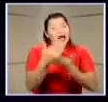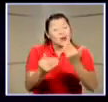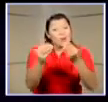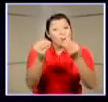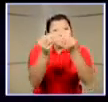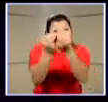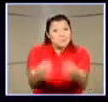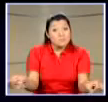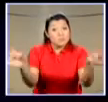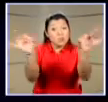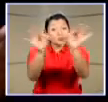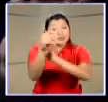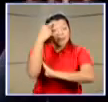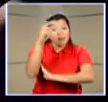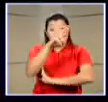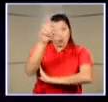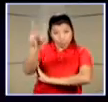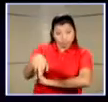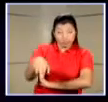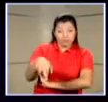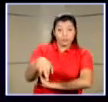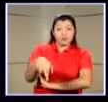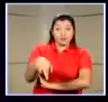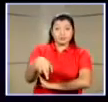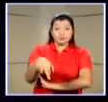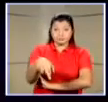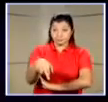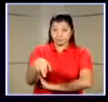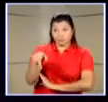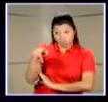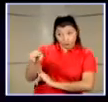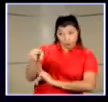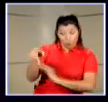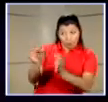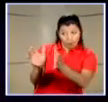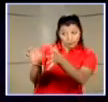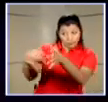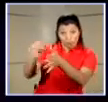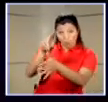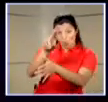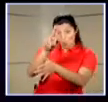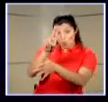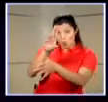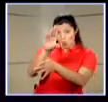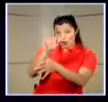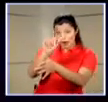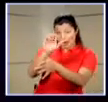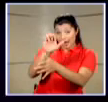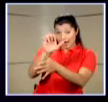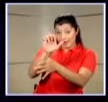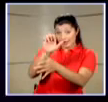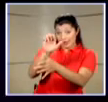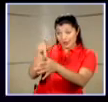país, y una de las cámaras de ustedes, don Luis, UCAEP, la Cámara de Comercio, reconocía